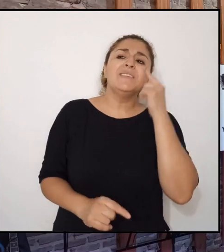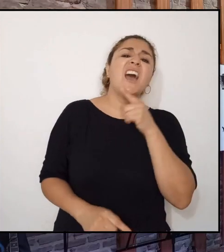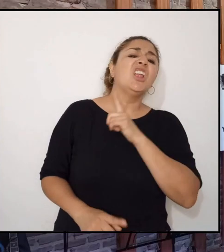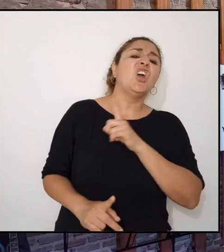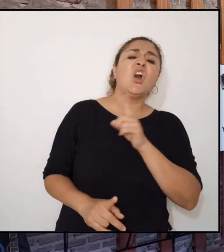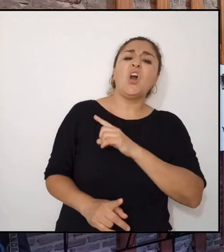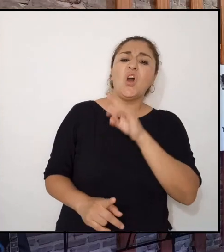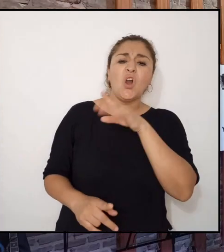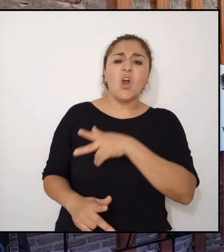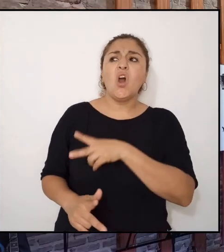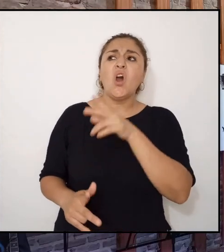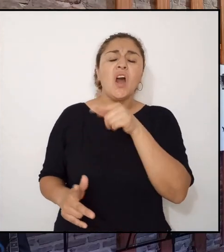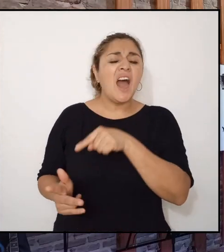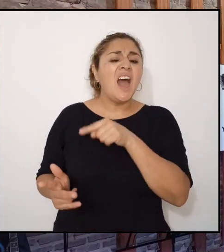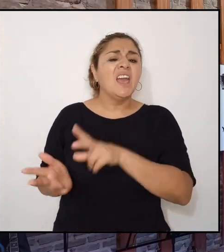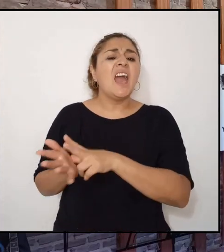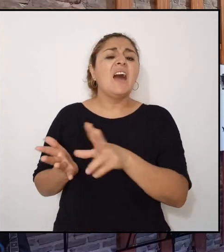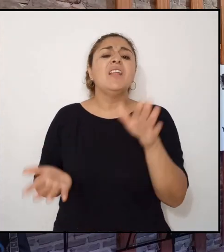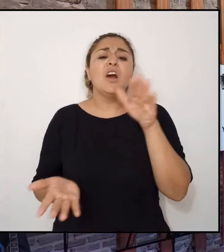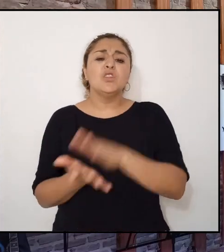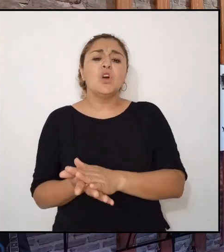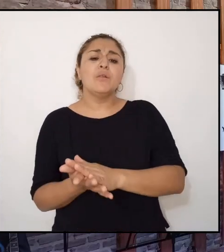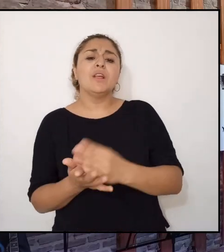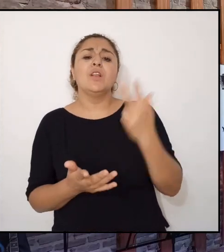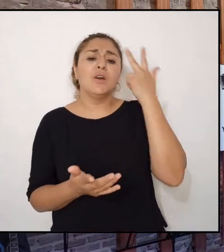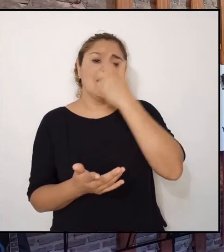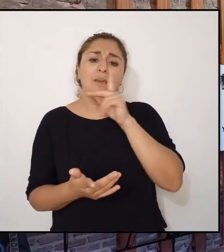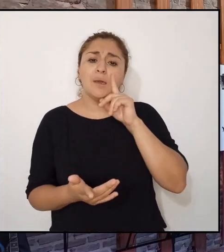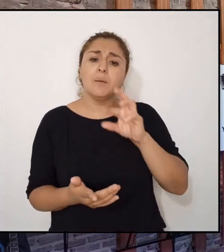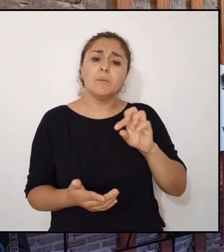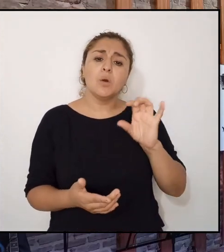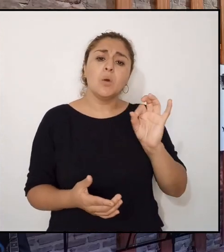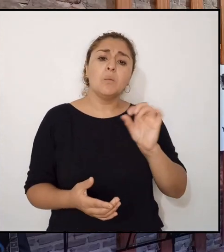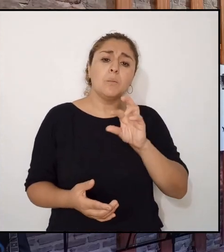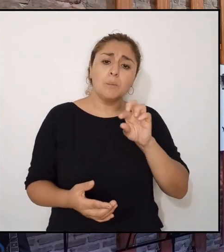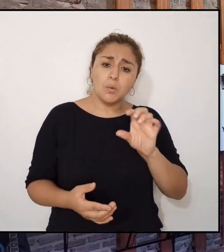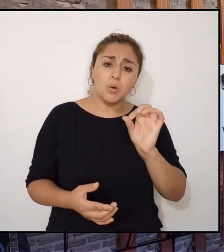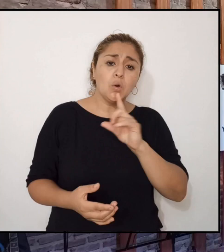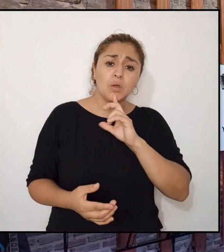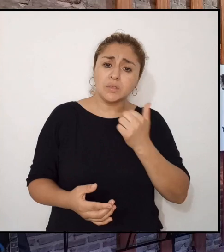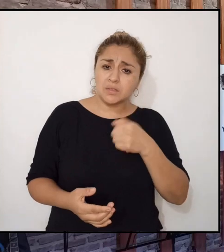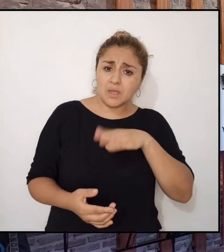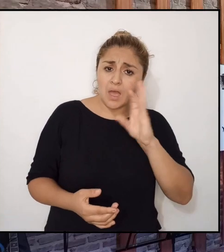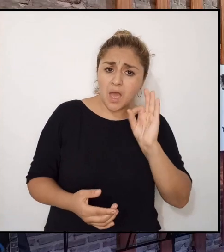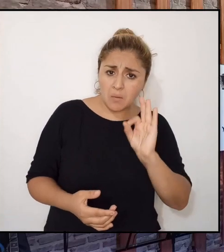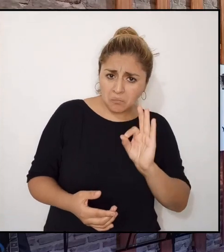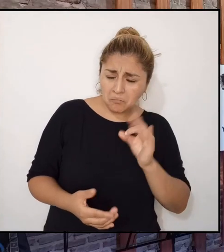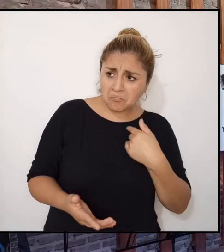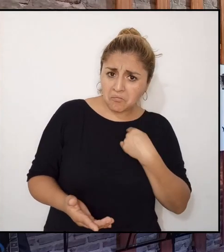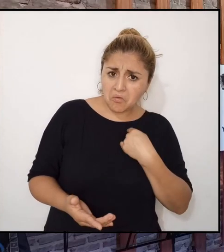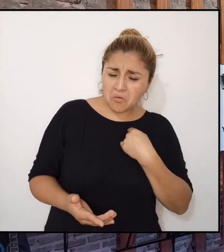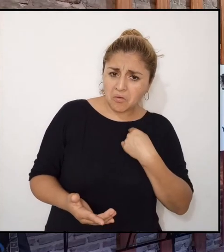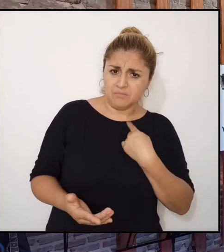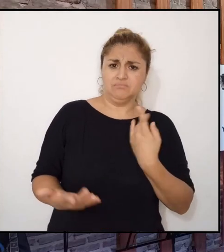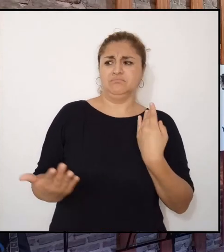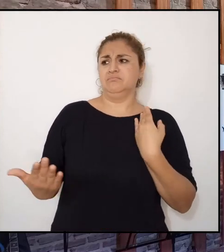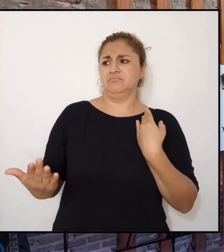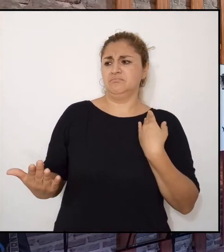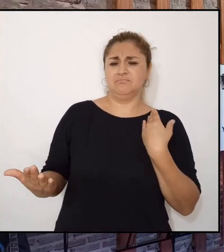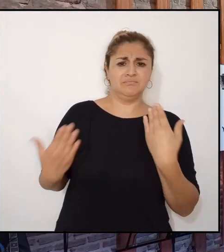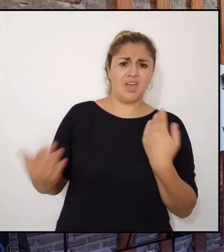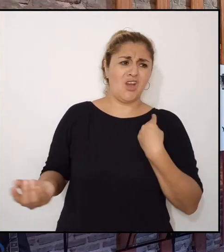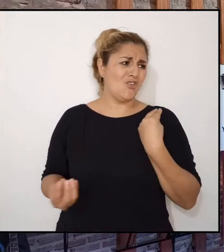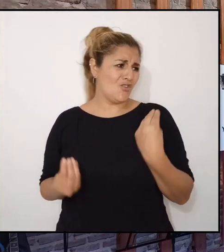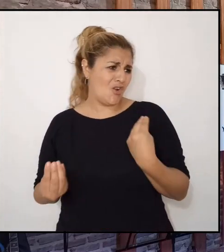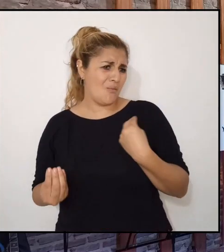¿no? Porque dice que la cola era como el tronco de un árbol. El hipopótamo tiene una colita así finita.